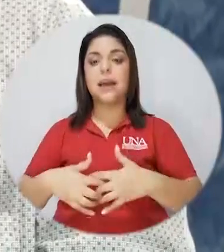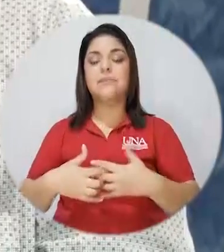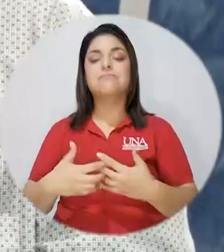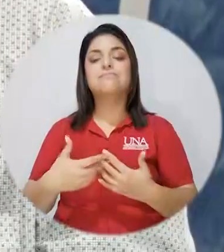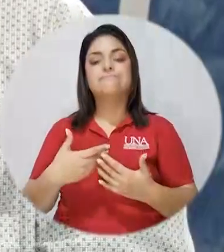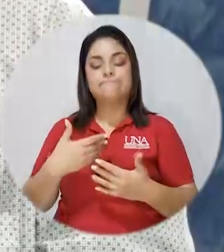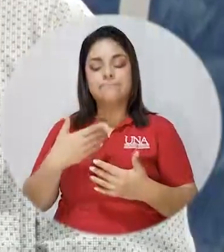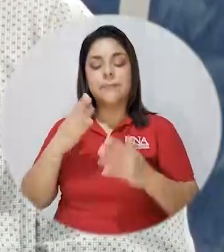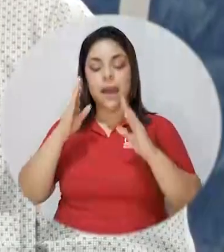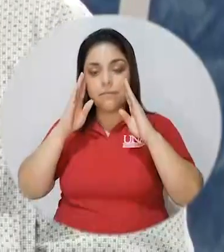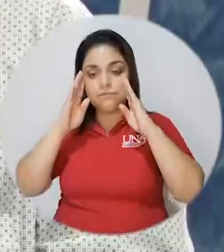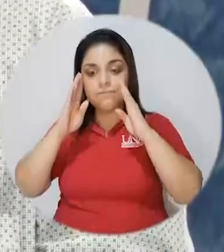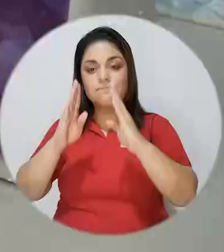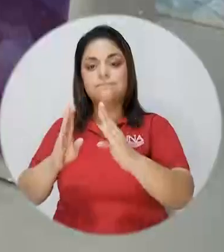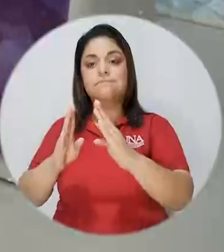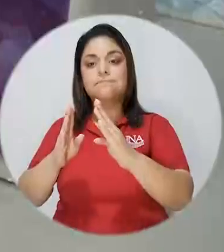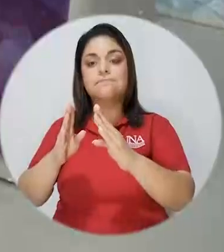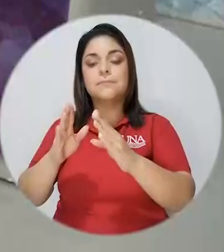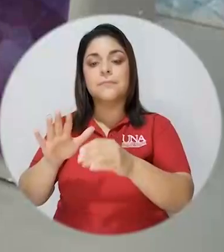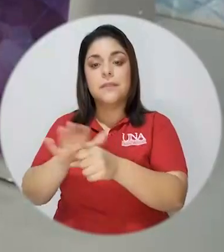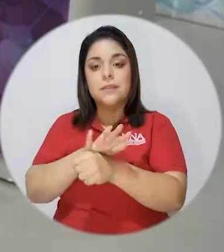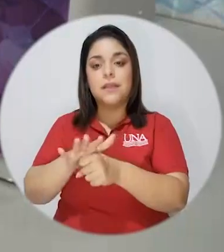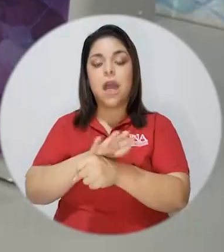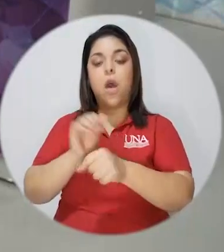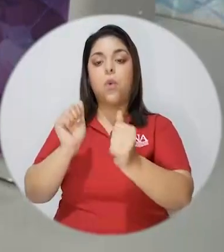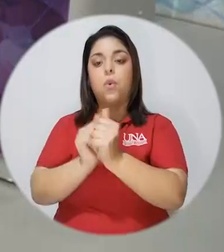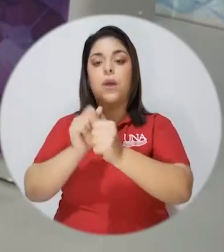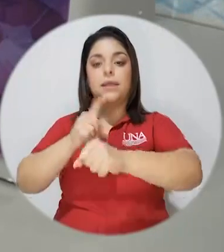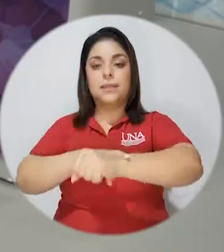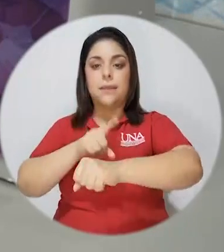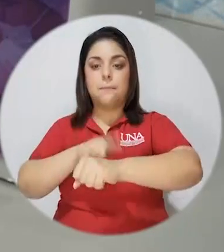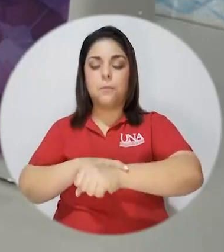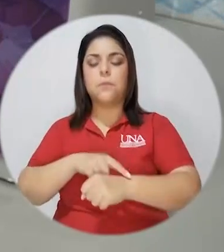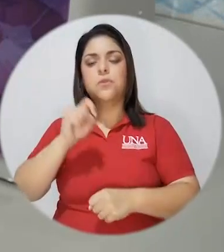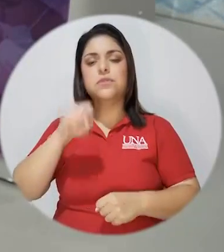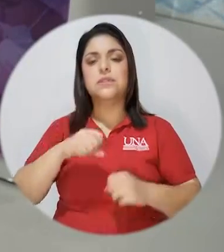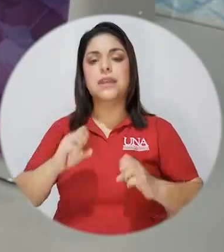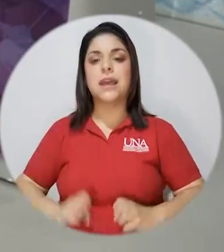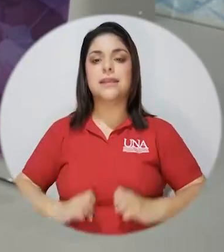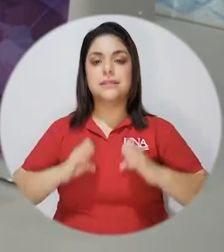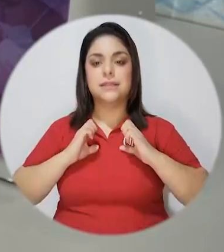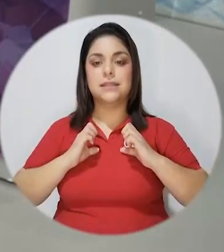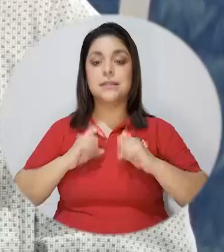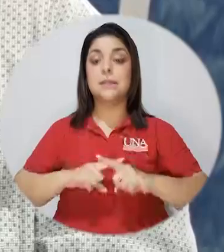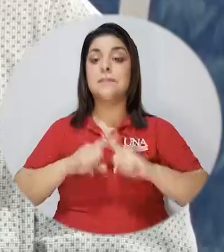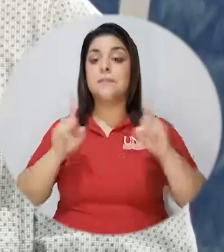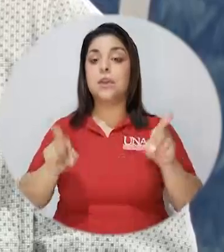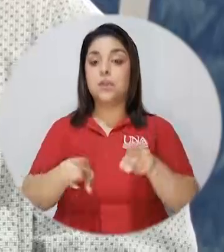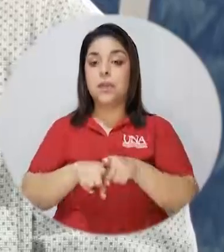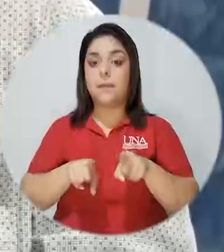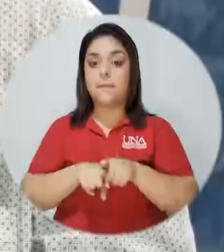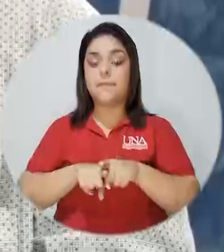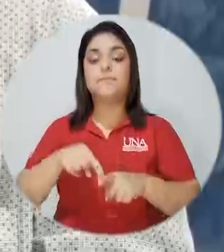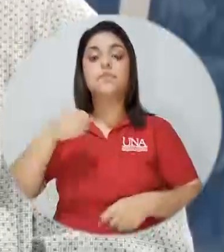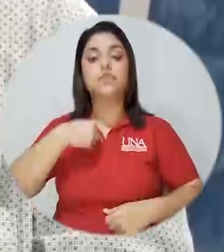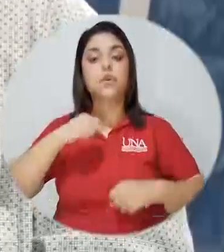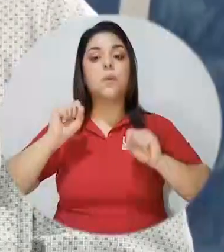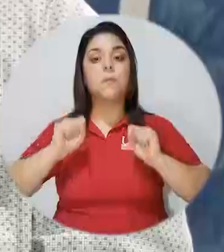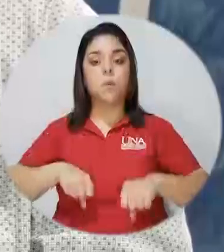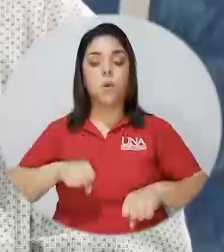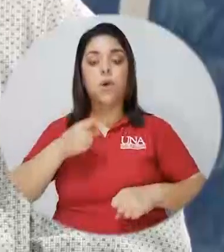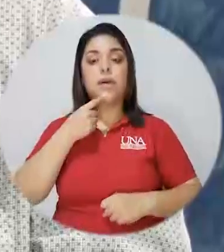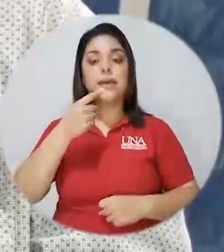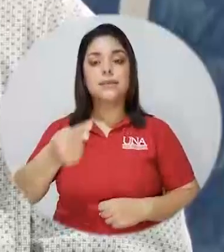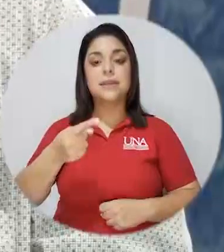digamos, cubriendo en el tiempo. Entonces sí existe, pero también yo podría decir